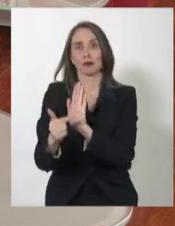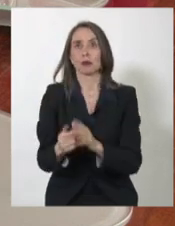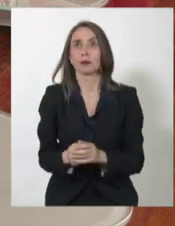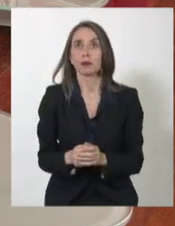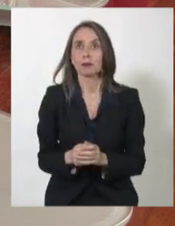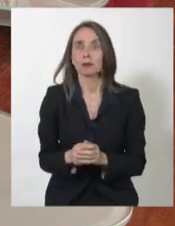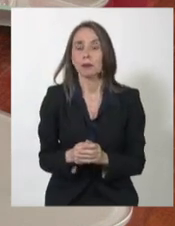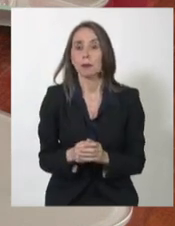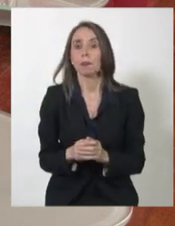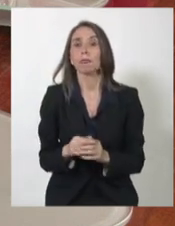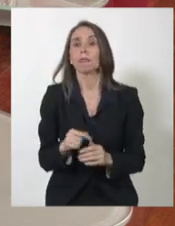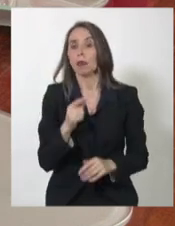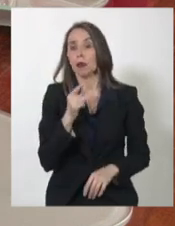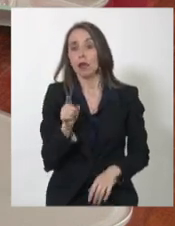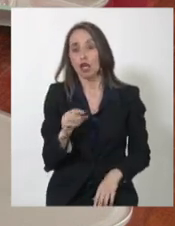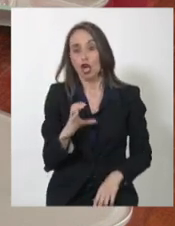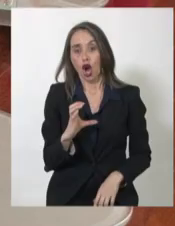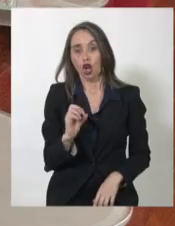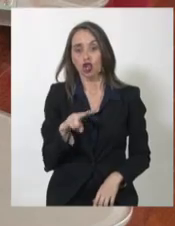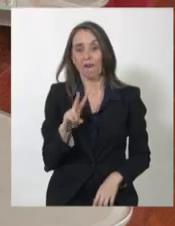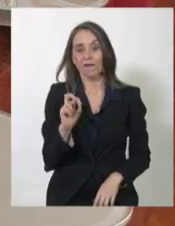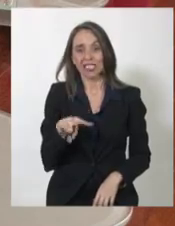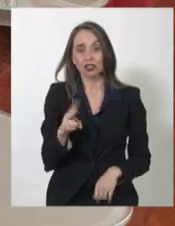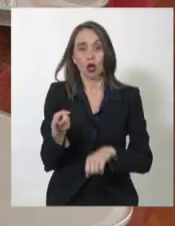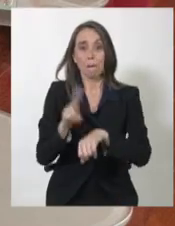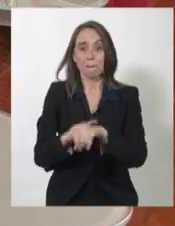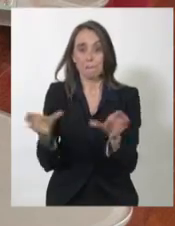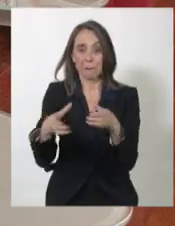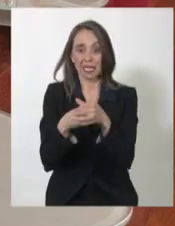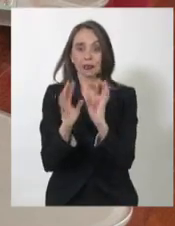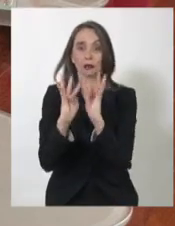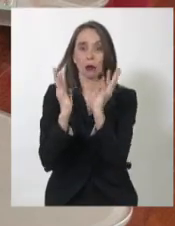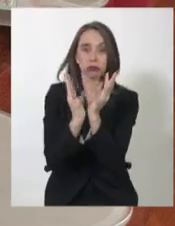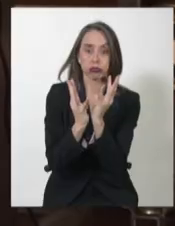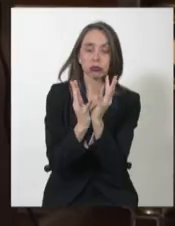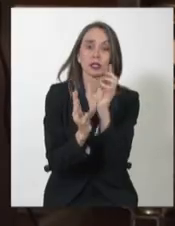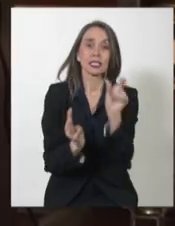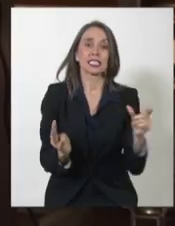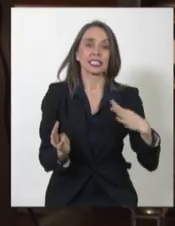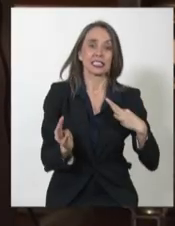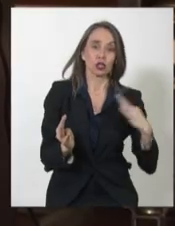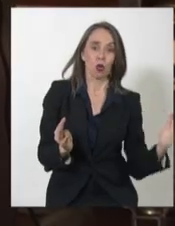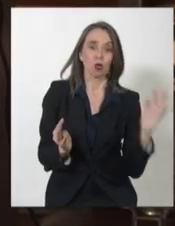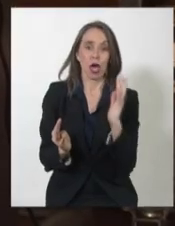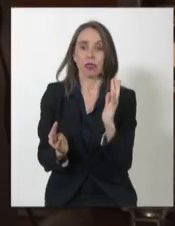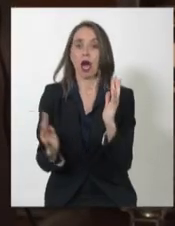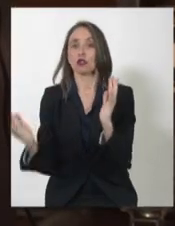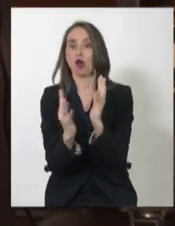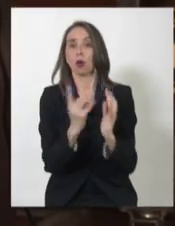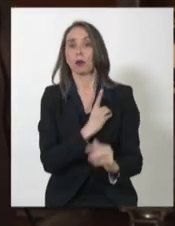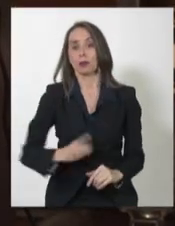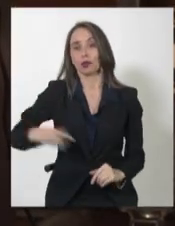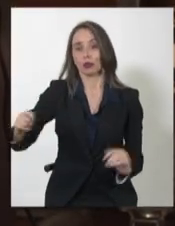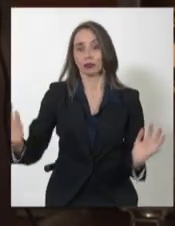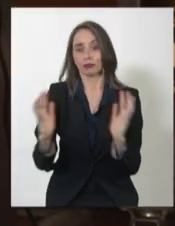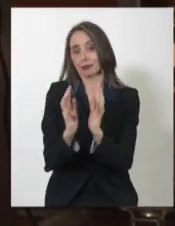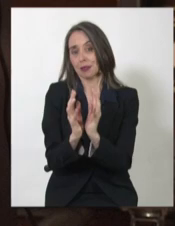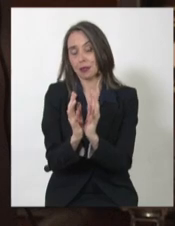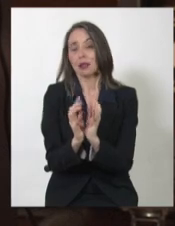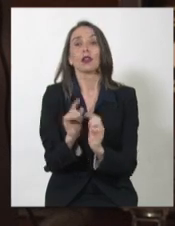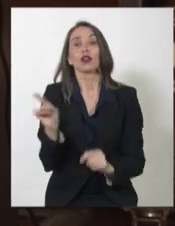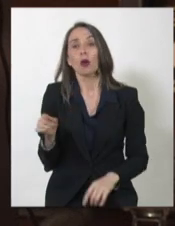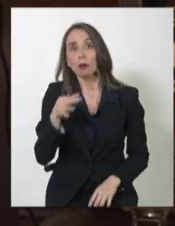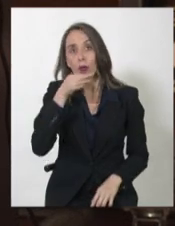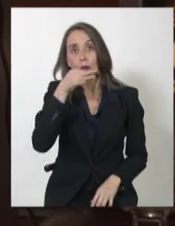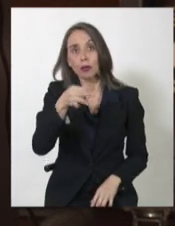La convención mixta, compuesta por ciudadanos y parlamentarios, la ventaja que tiene, como